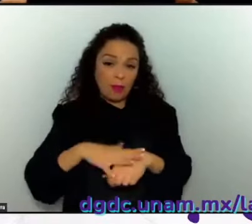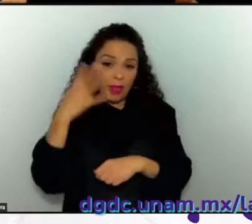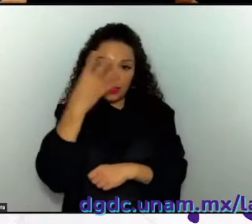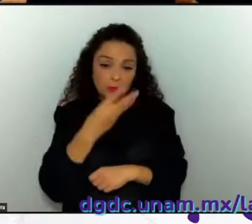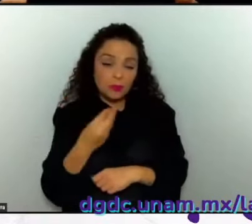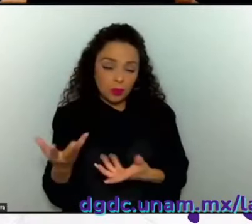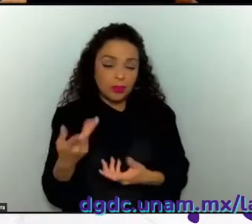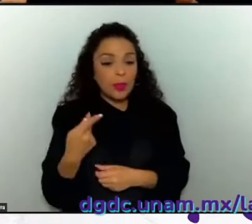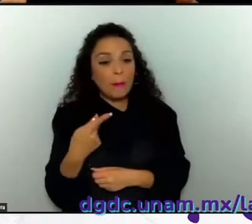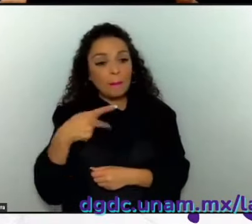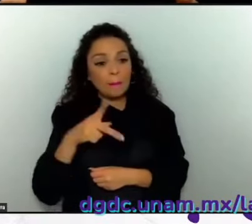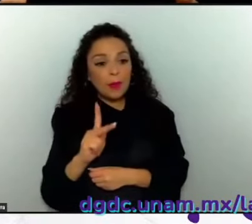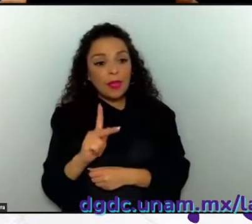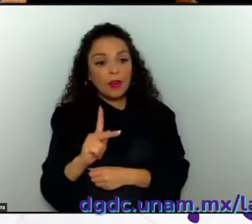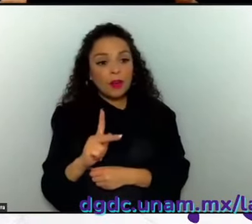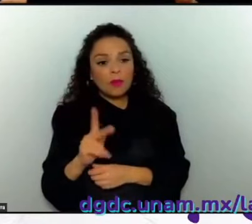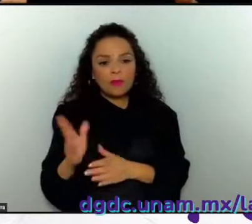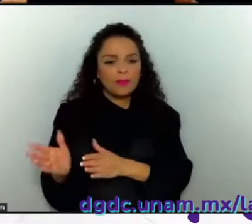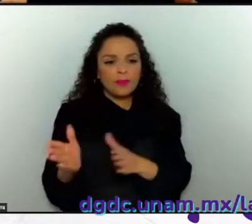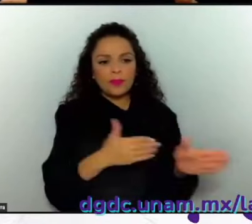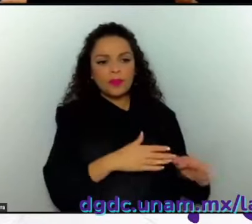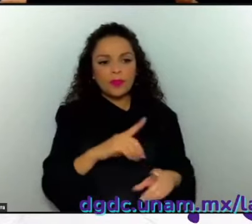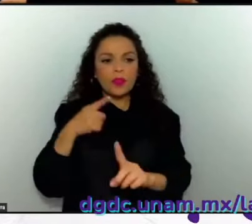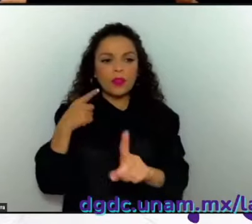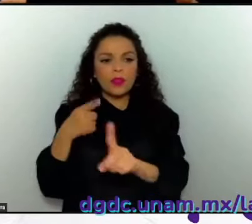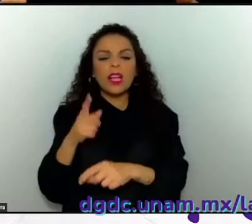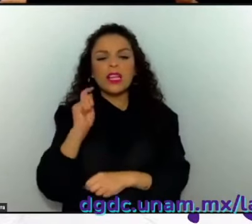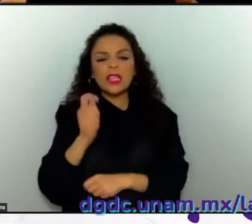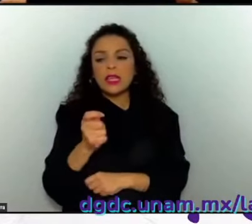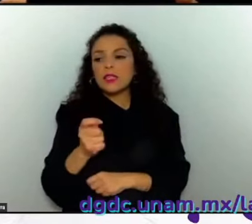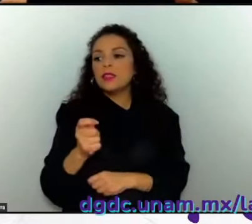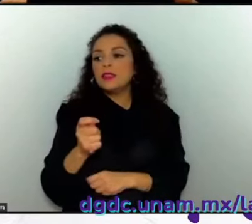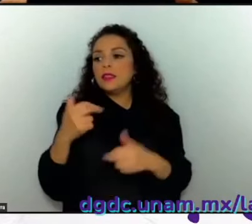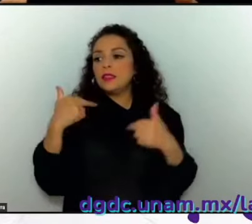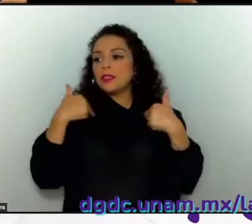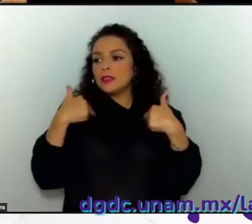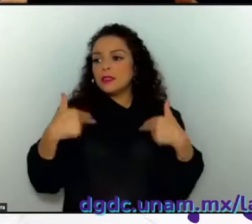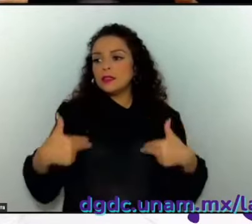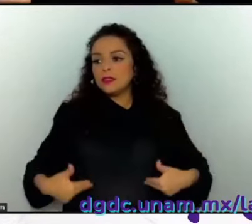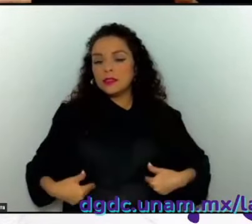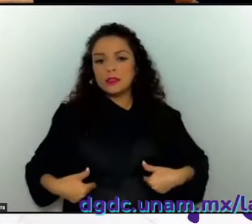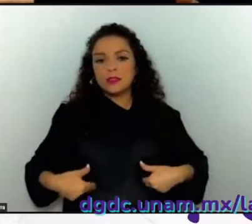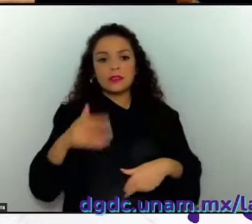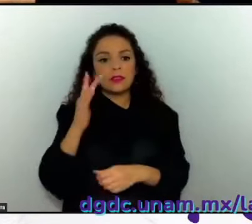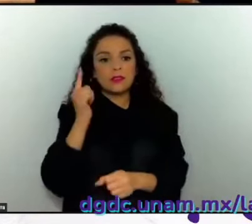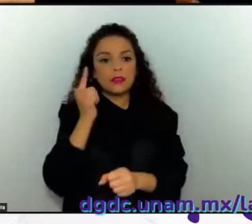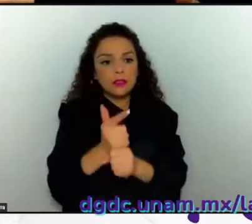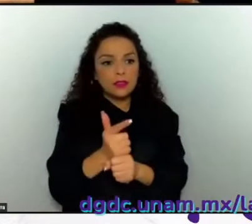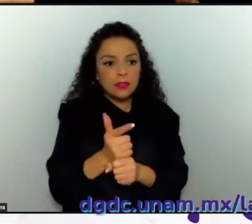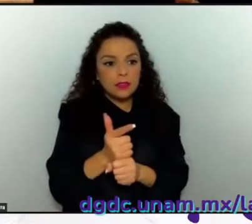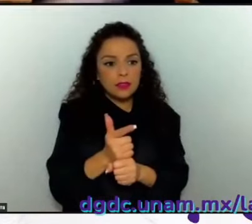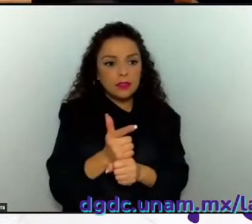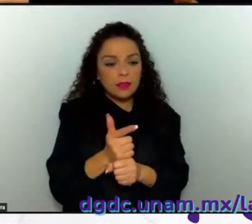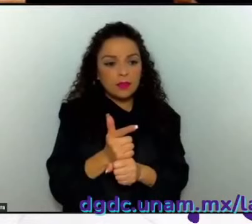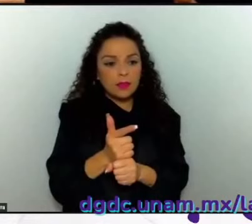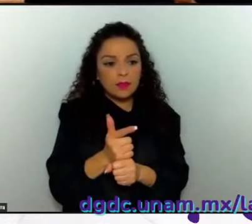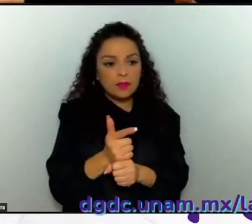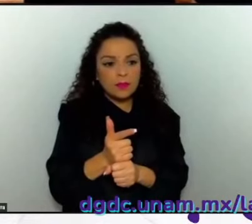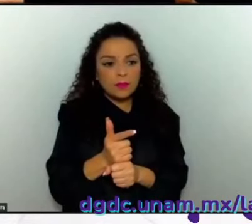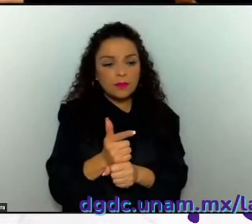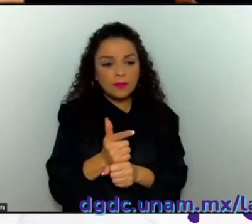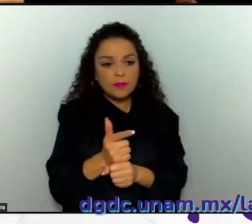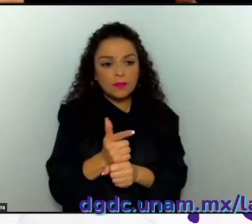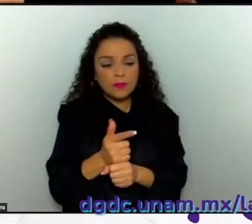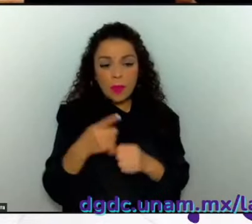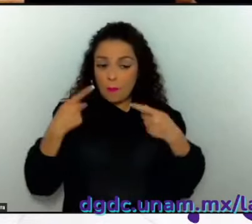también con la respuesta humana, ¿no? Porque al final hemos visto que yo era bastante pesimista, pero he encontrado que